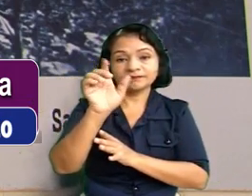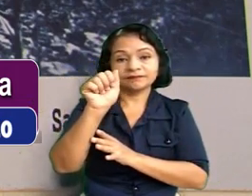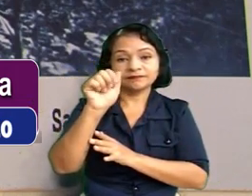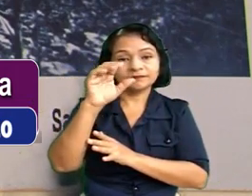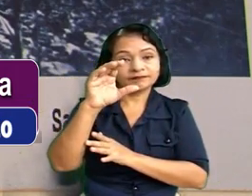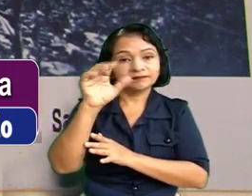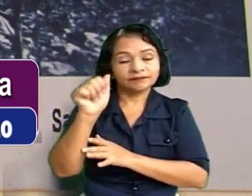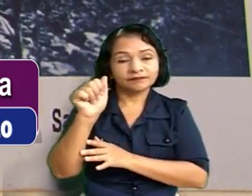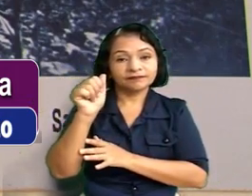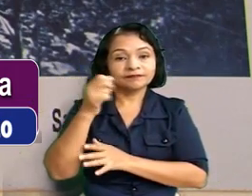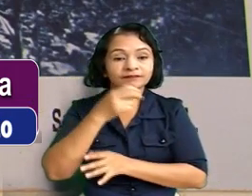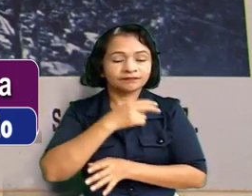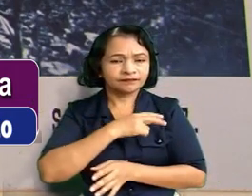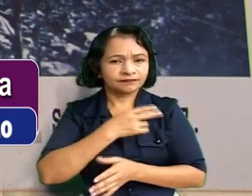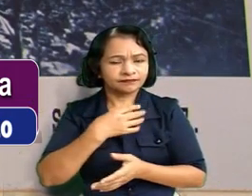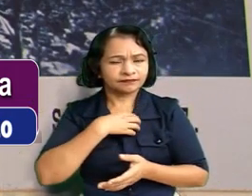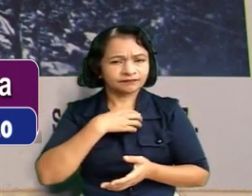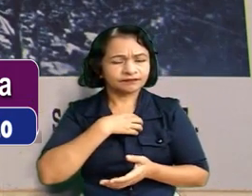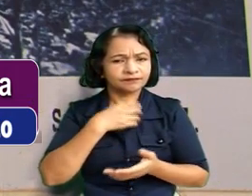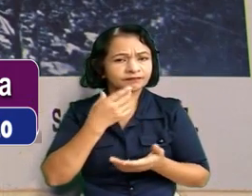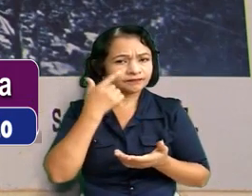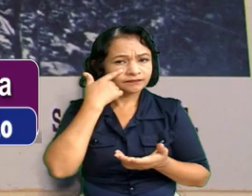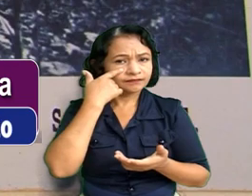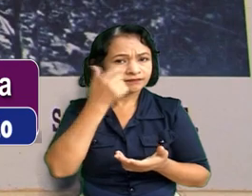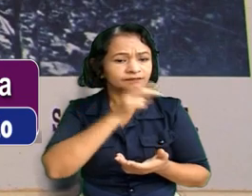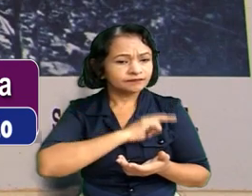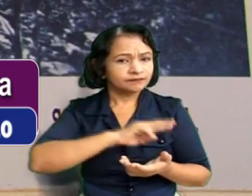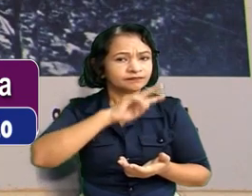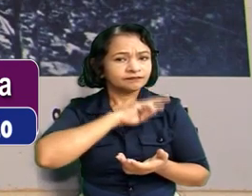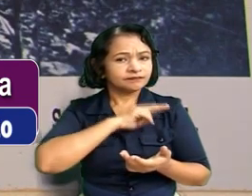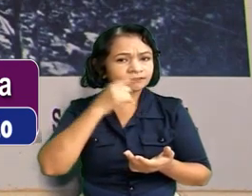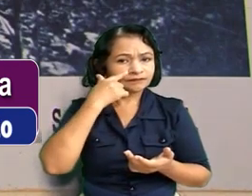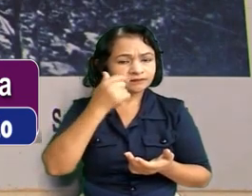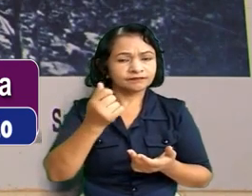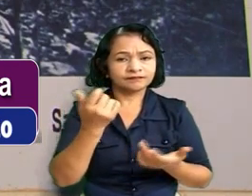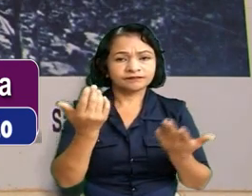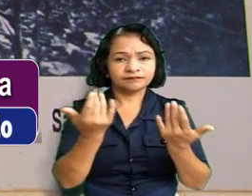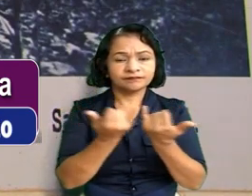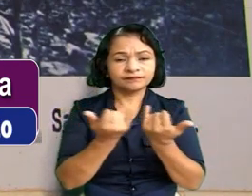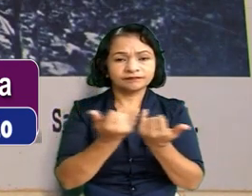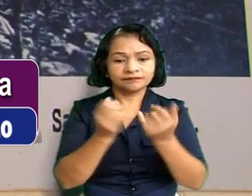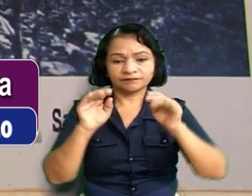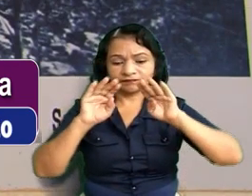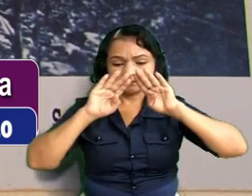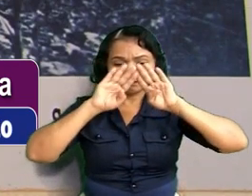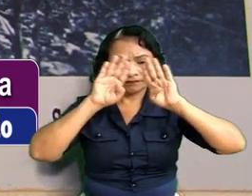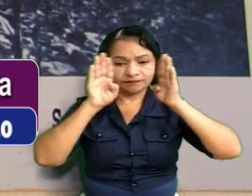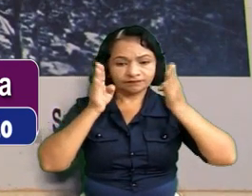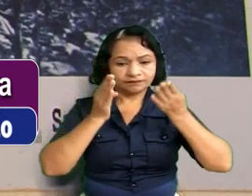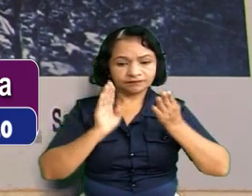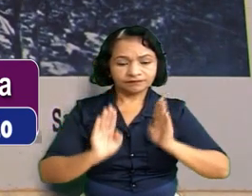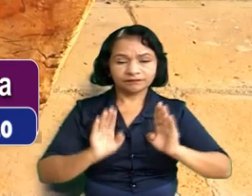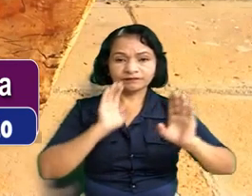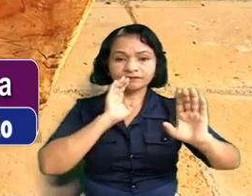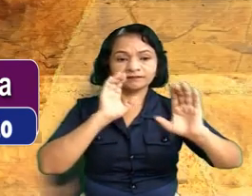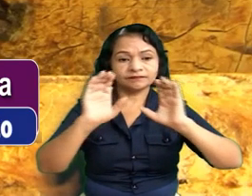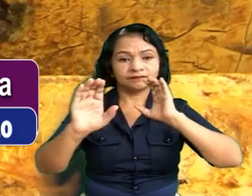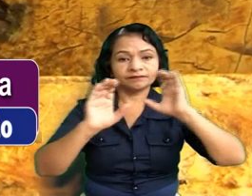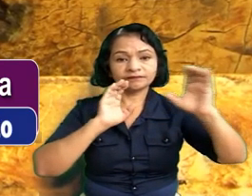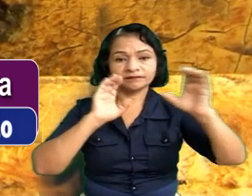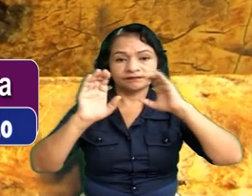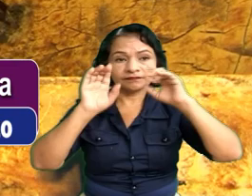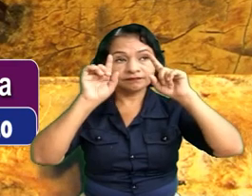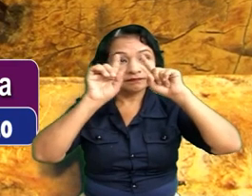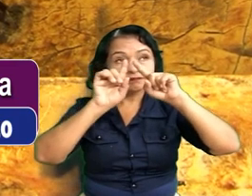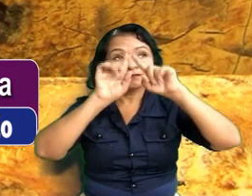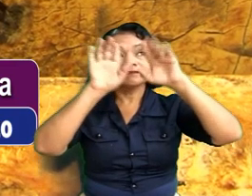desde el valor que ella conoce, porque ella es un técnico en comunicación. Ella está clarísima